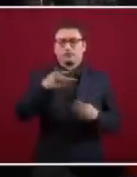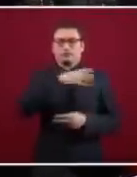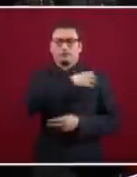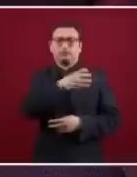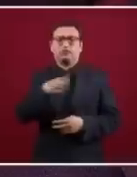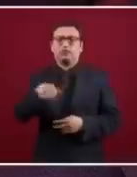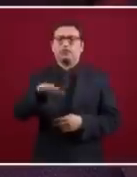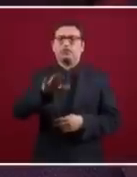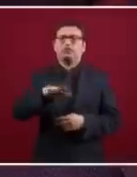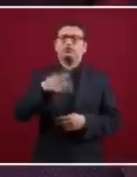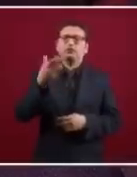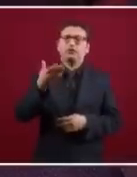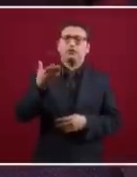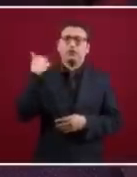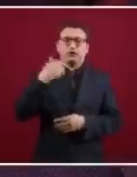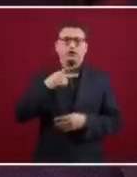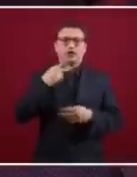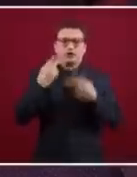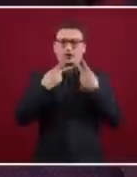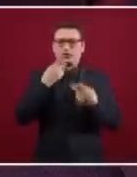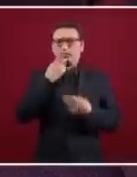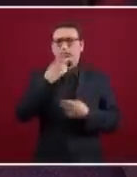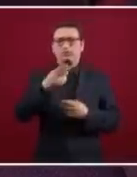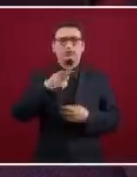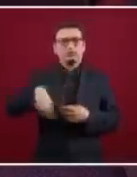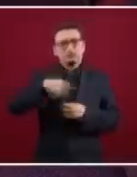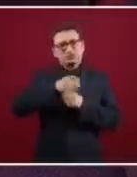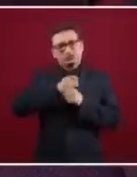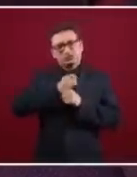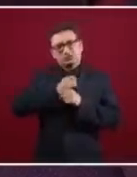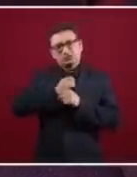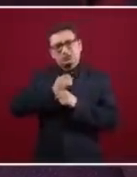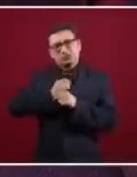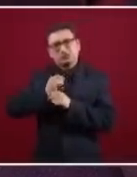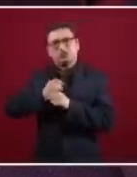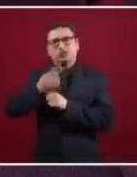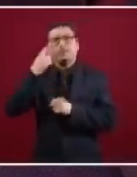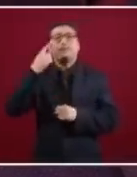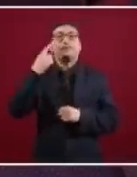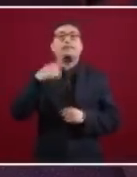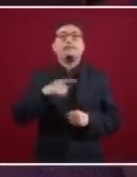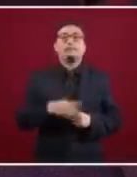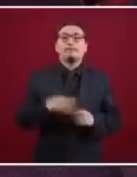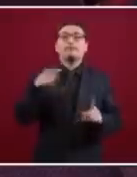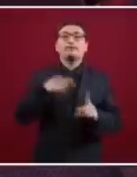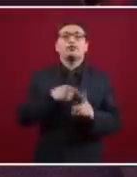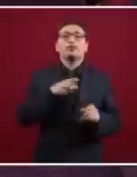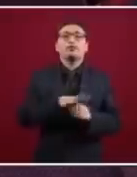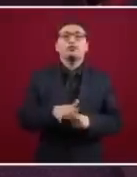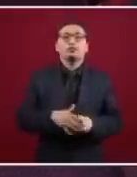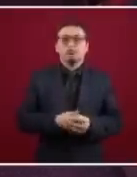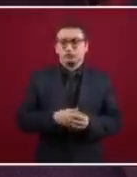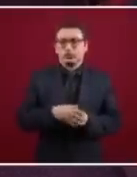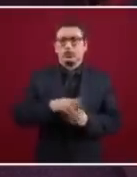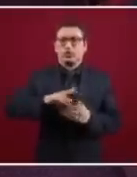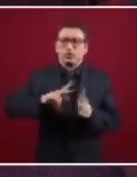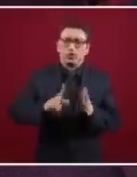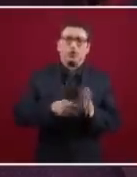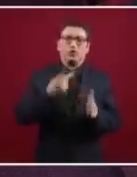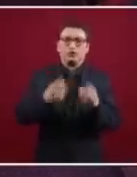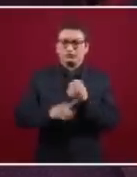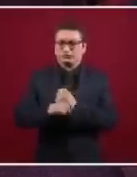habla que como se va a utilizar la inteligencia para evitar que se vuelvan a